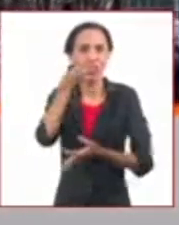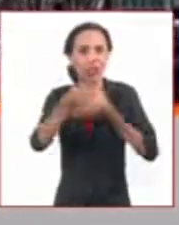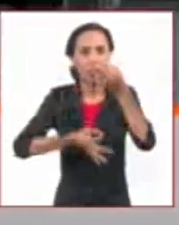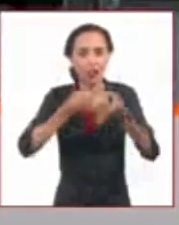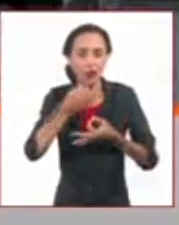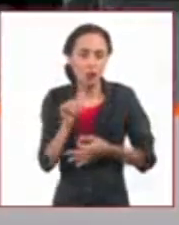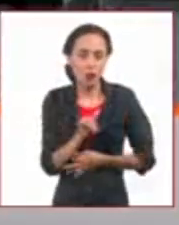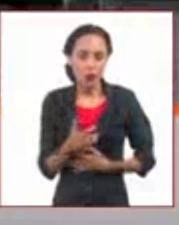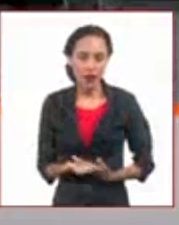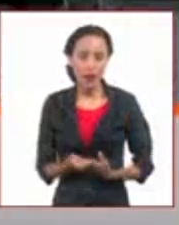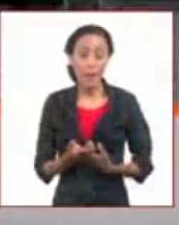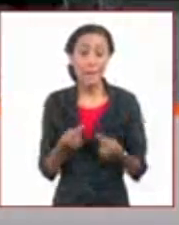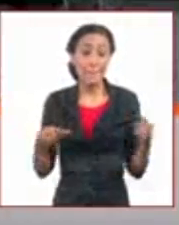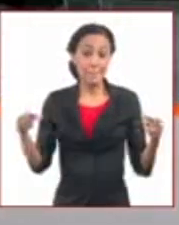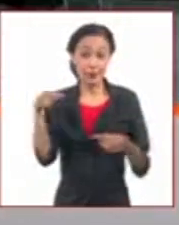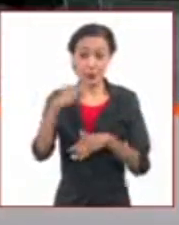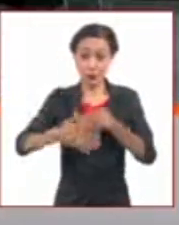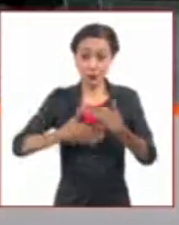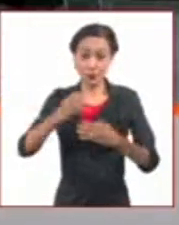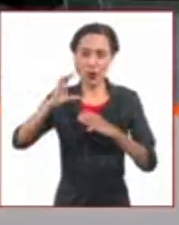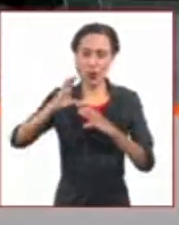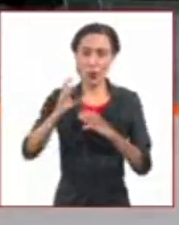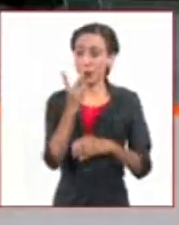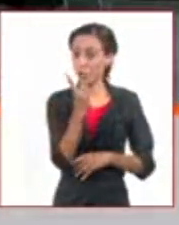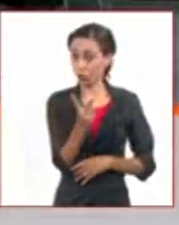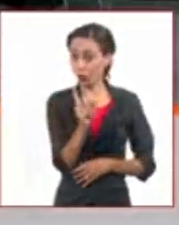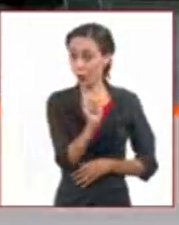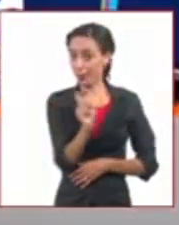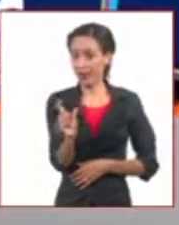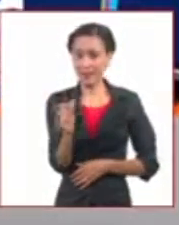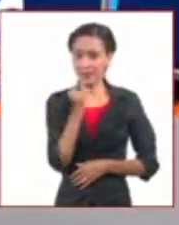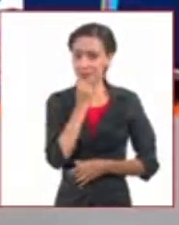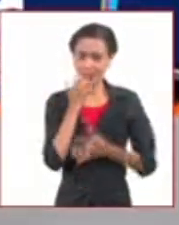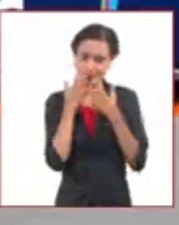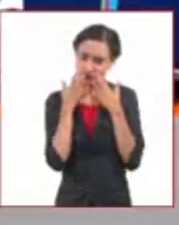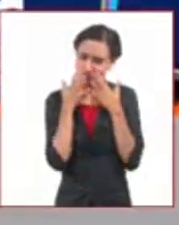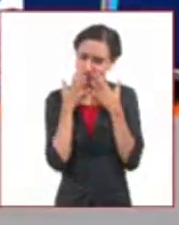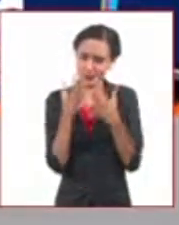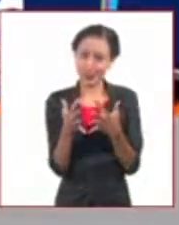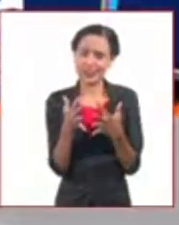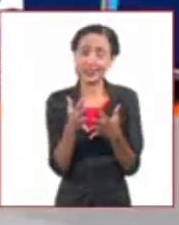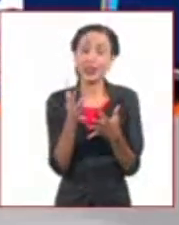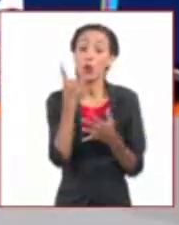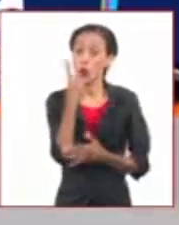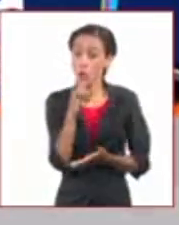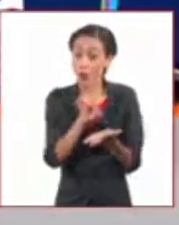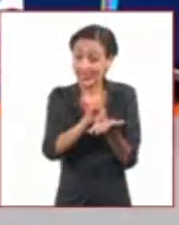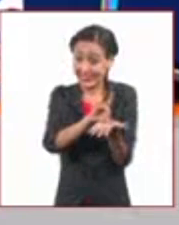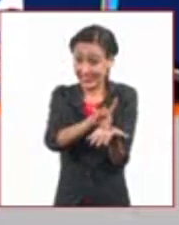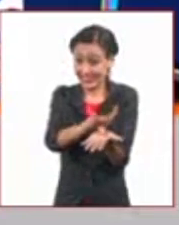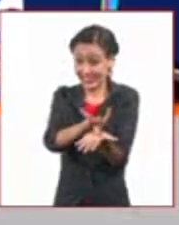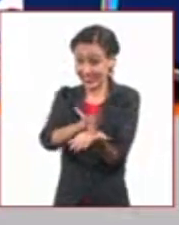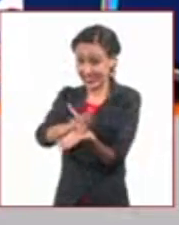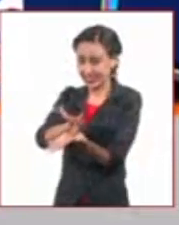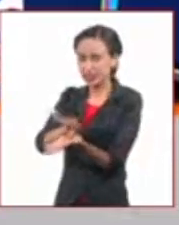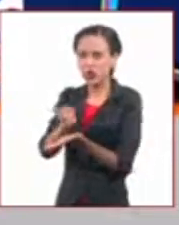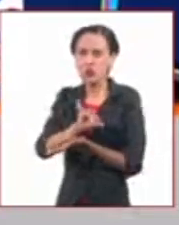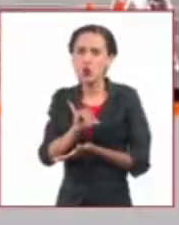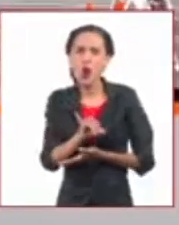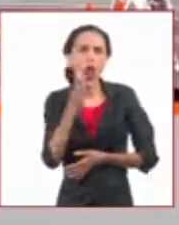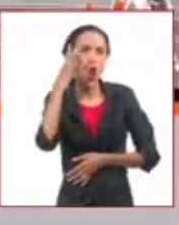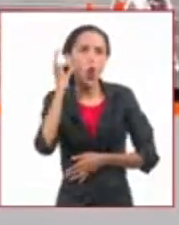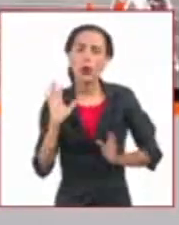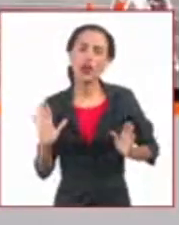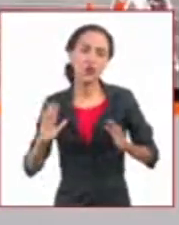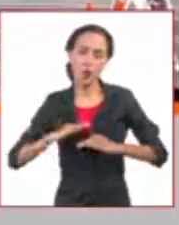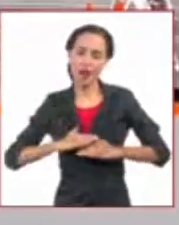esta cumbre primero las dos palabras que más cerca definen la exclusión y la falta de coherencia que ha tenido el gobierno de eeuu